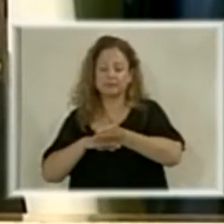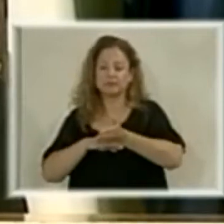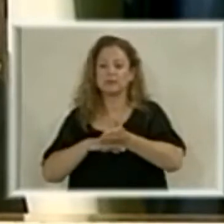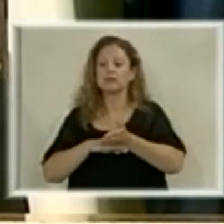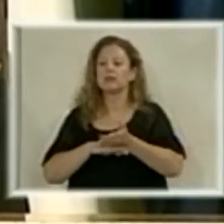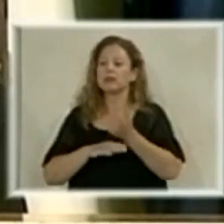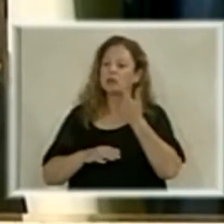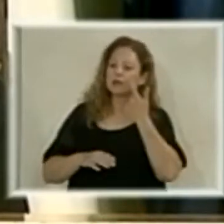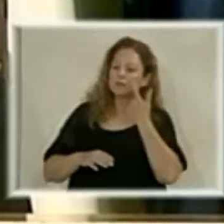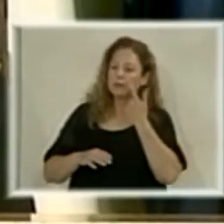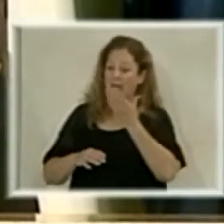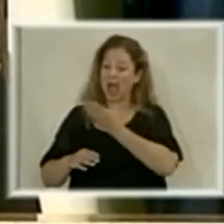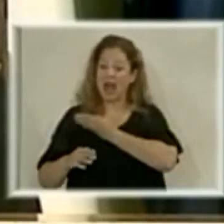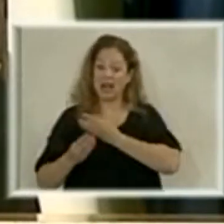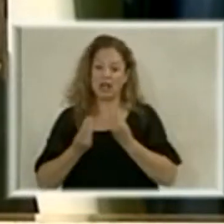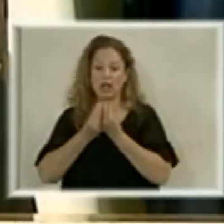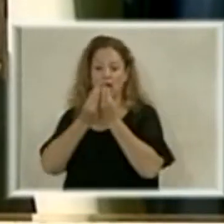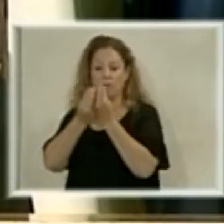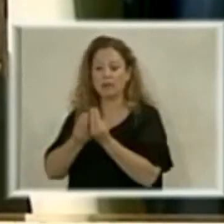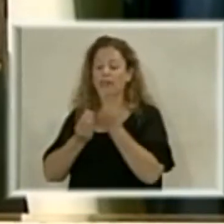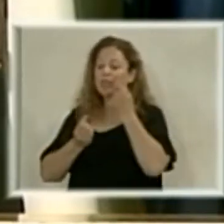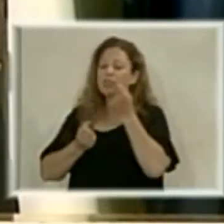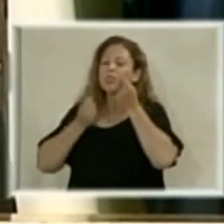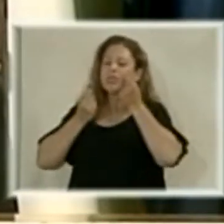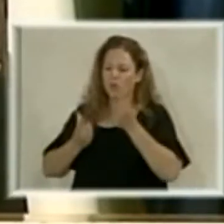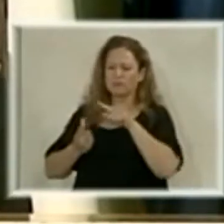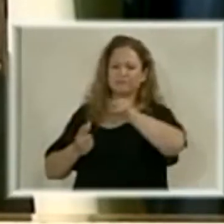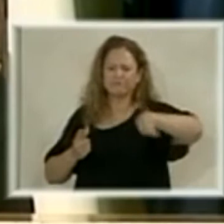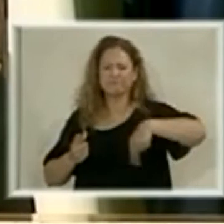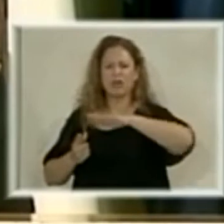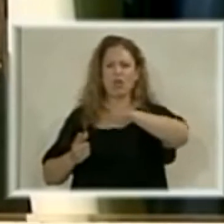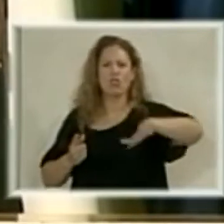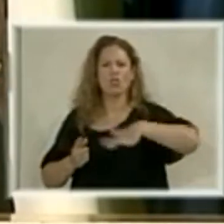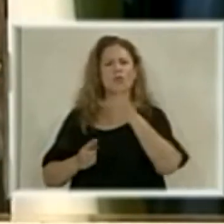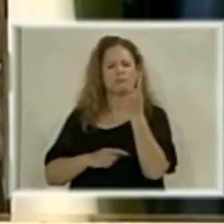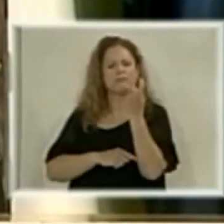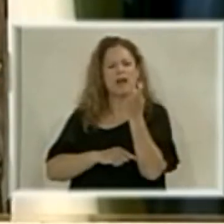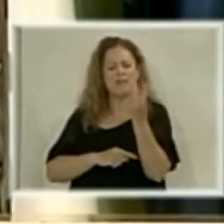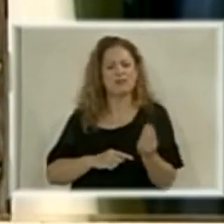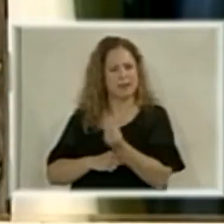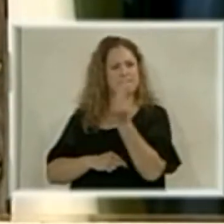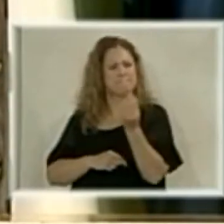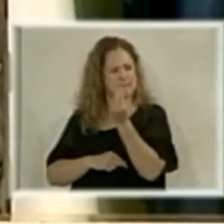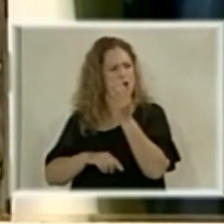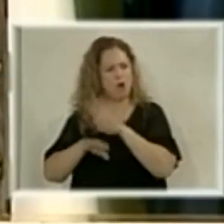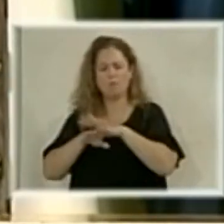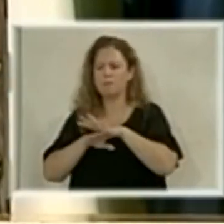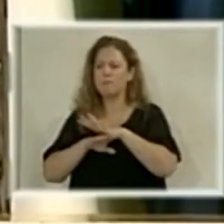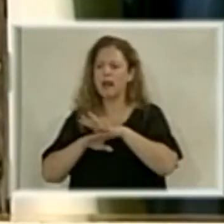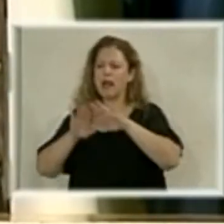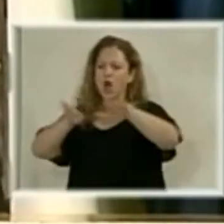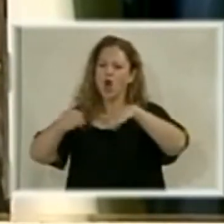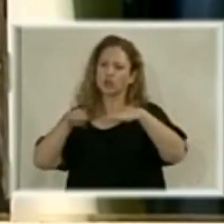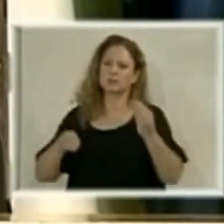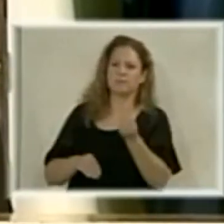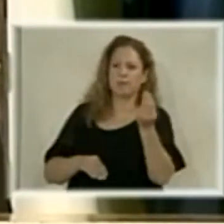pudo comprobar de mano del alcalde la necesidad que tiene esa zona de la ciudad de acometer mejoras para regenerar el frente litoral